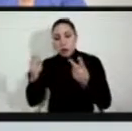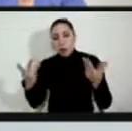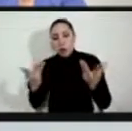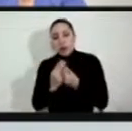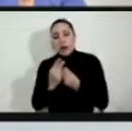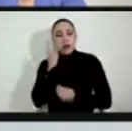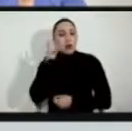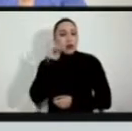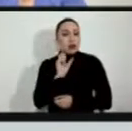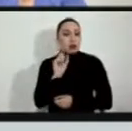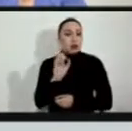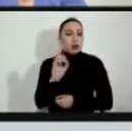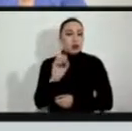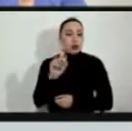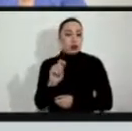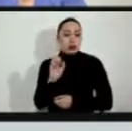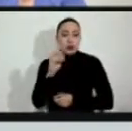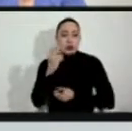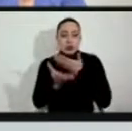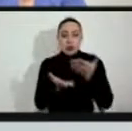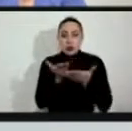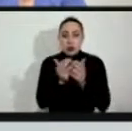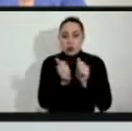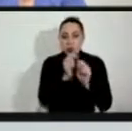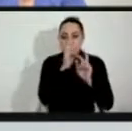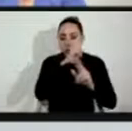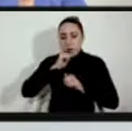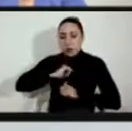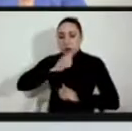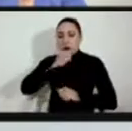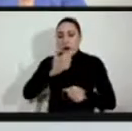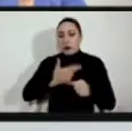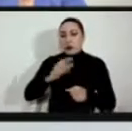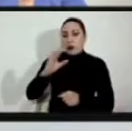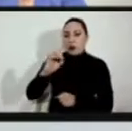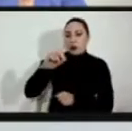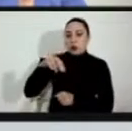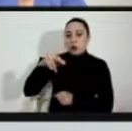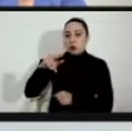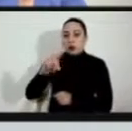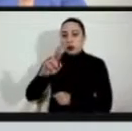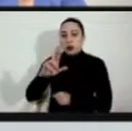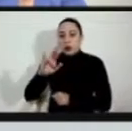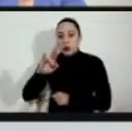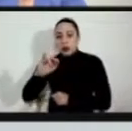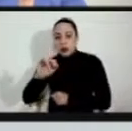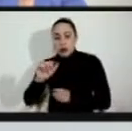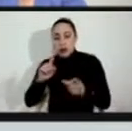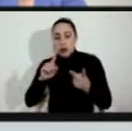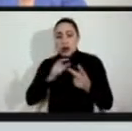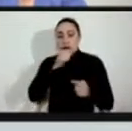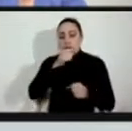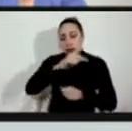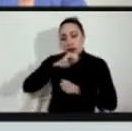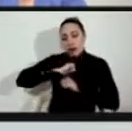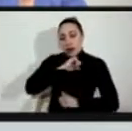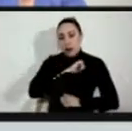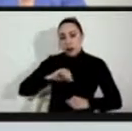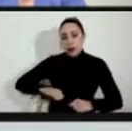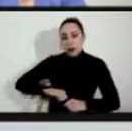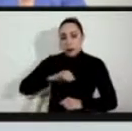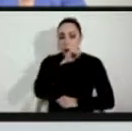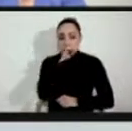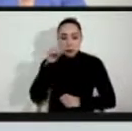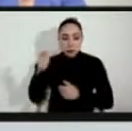exhortó a la Secretaría de la Contraloría de la Ciudad de México, así como a la Alcaldía Benito Juárez, remitir un informe sobre las inhabilitaciones de los